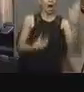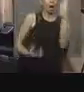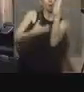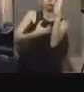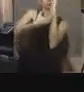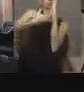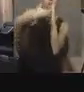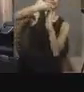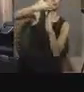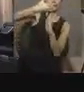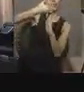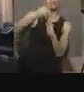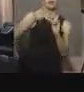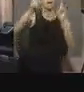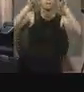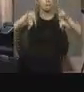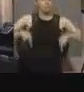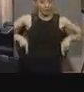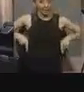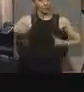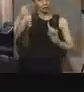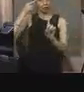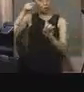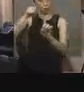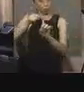justamente una meta, un propósito